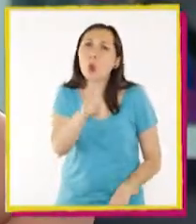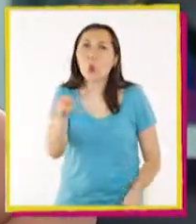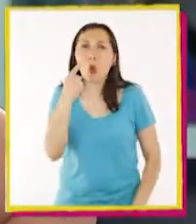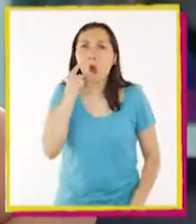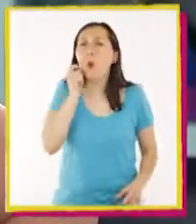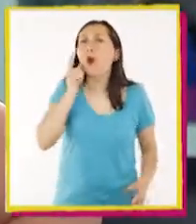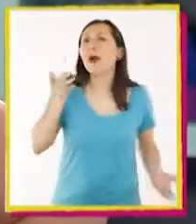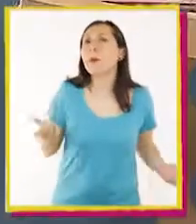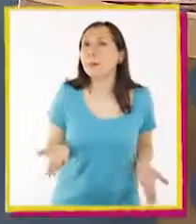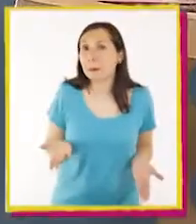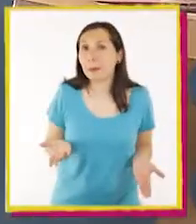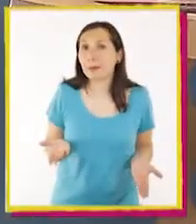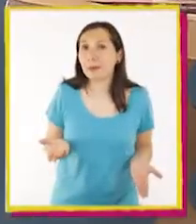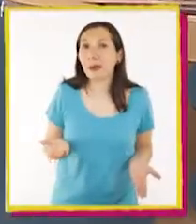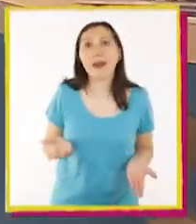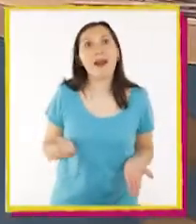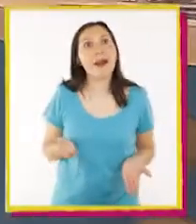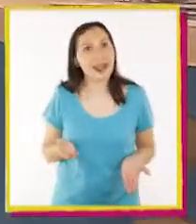cuáles conocen?